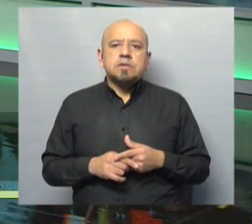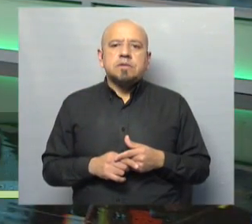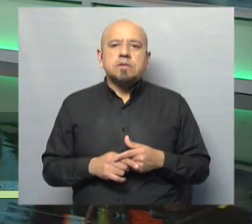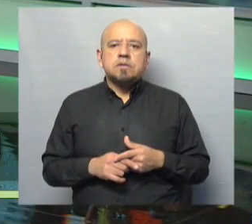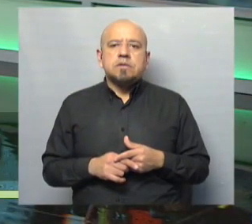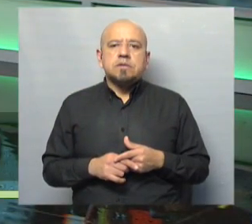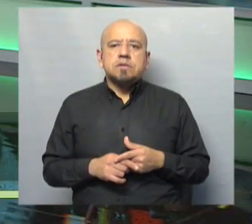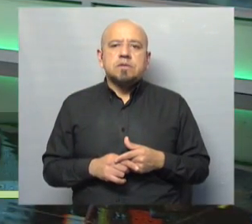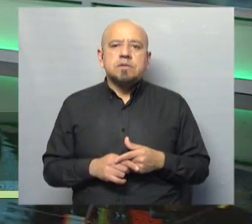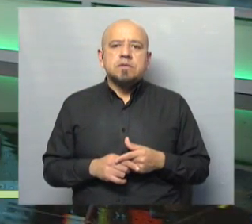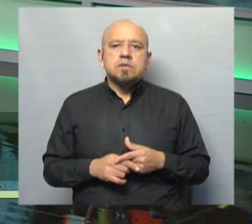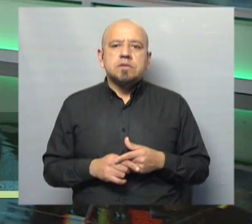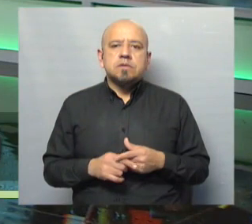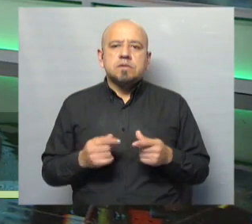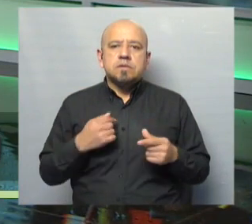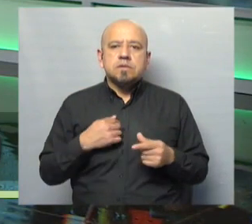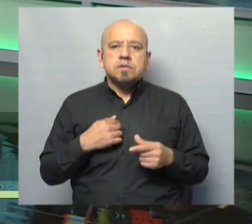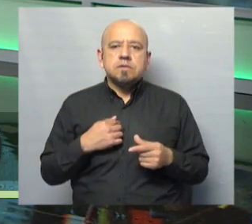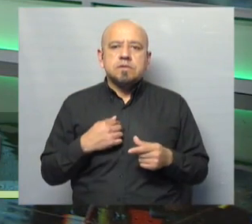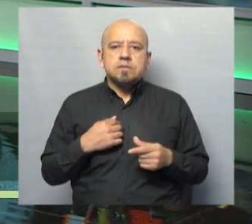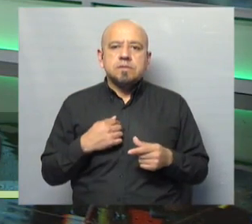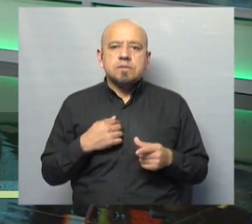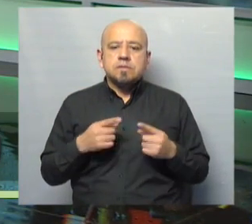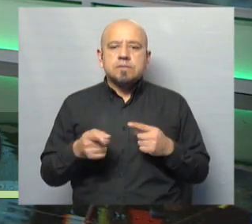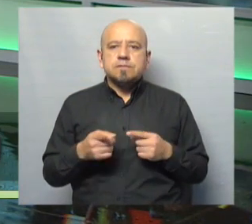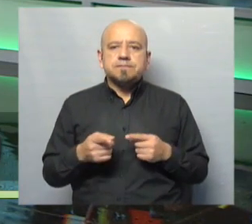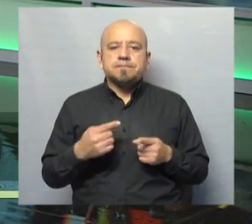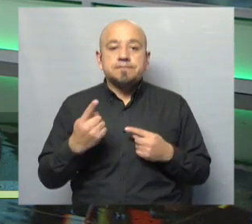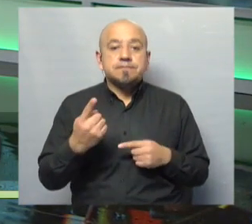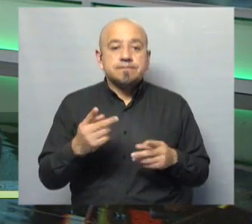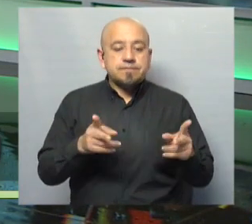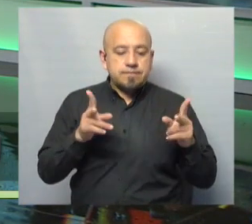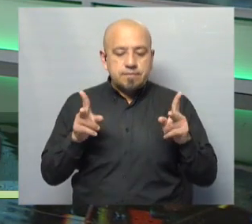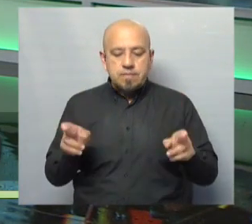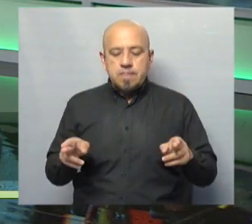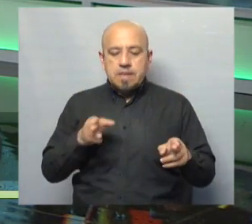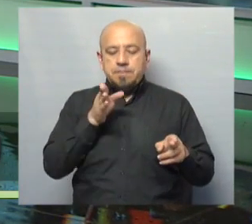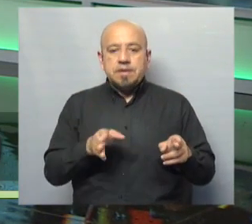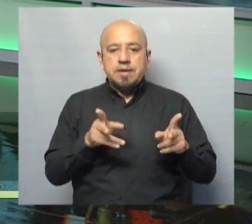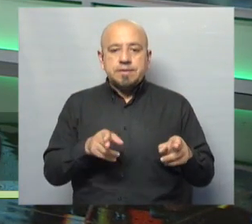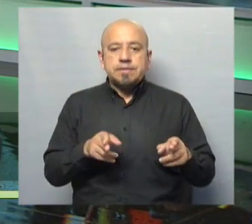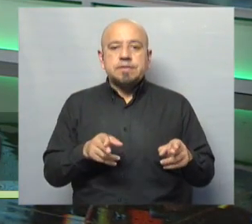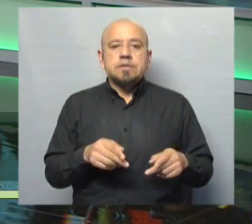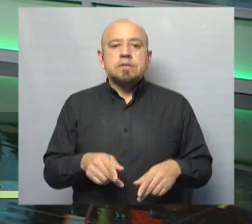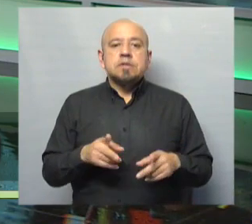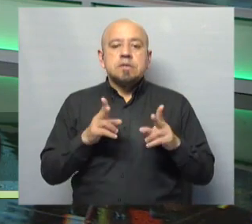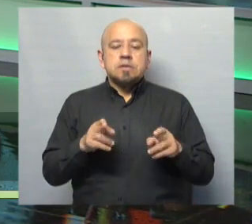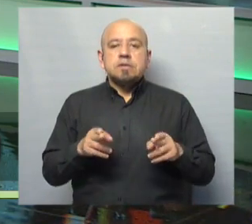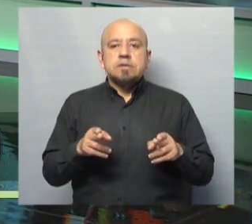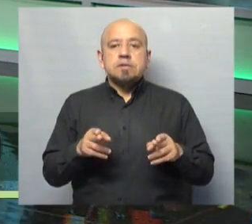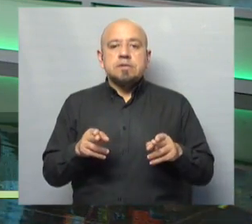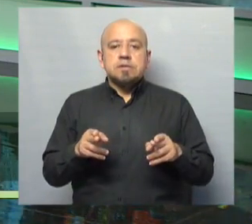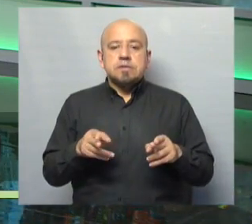vemos es que si nosotros miramos esta primera mitad de gobierno la podemos dividir en dos también una primera parte